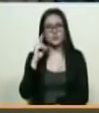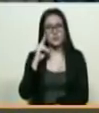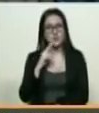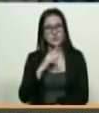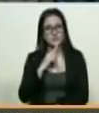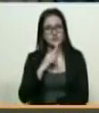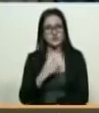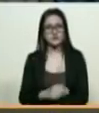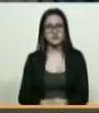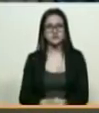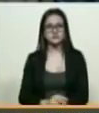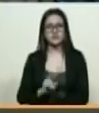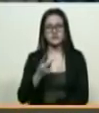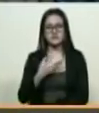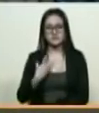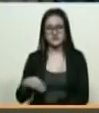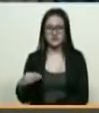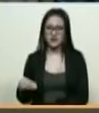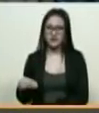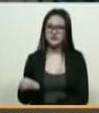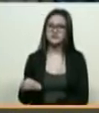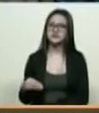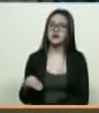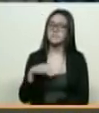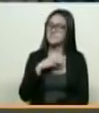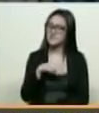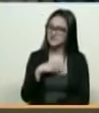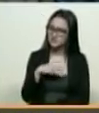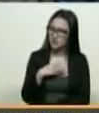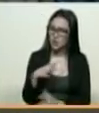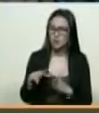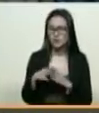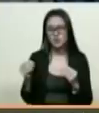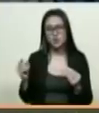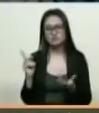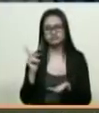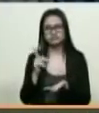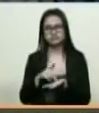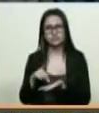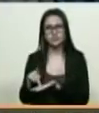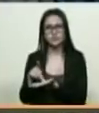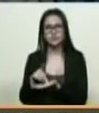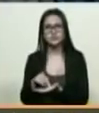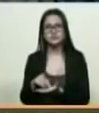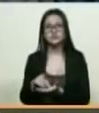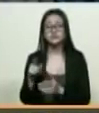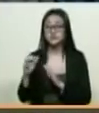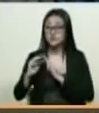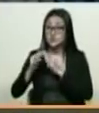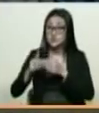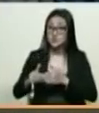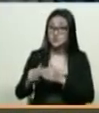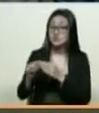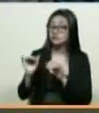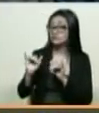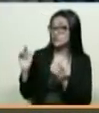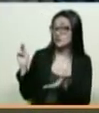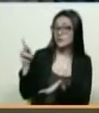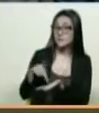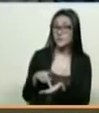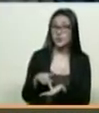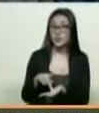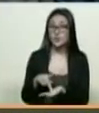desde la vicepresidencia económica, desde la gran misión abastecimiento soberano, para que esos buques lleguen a